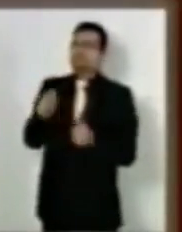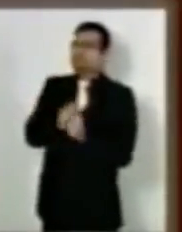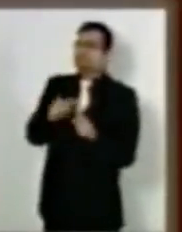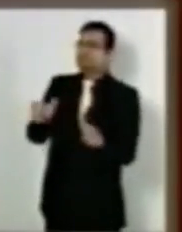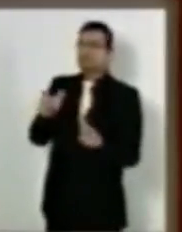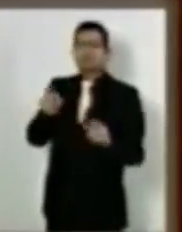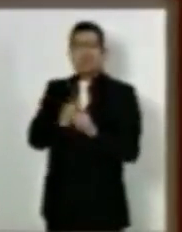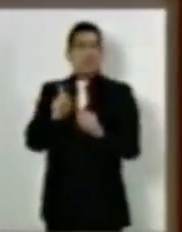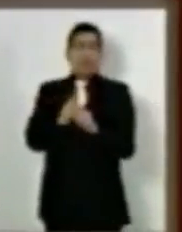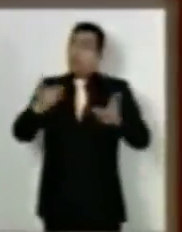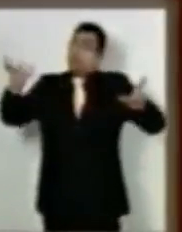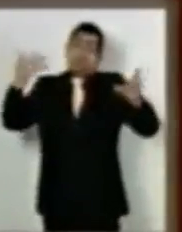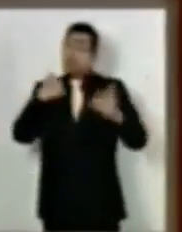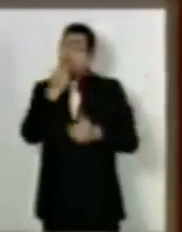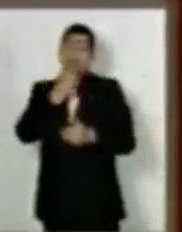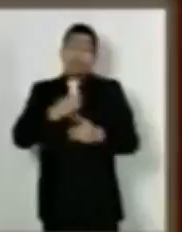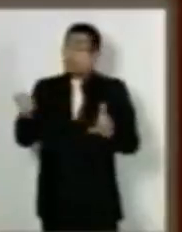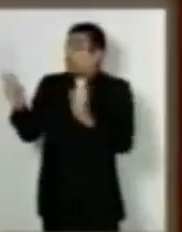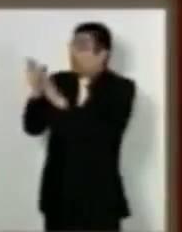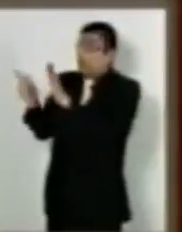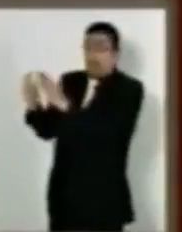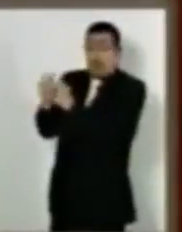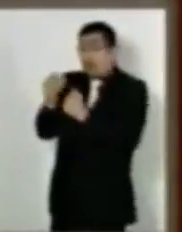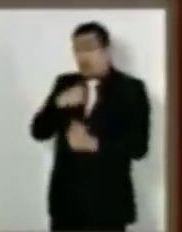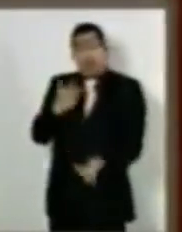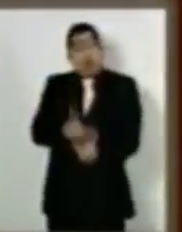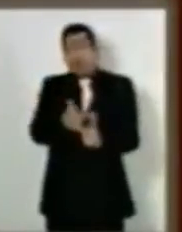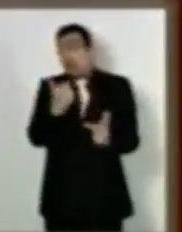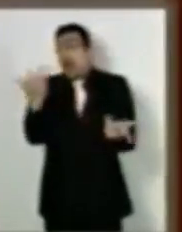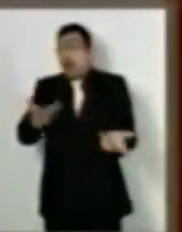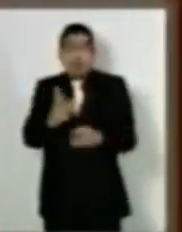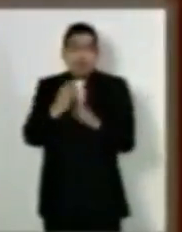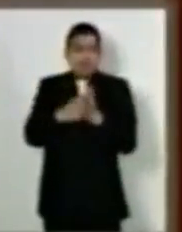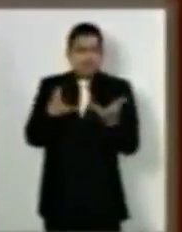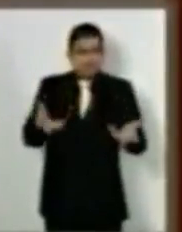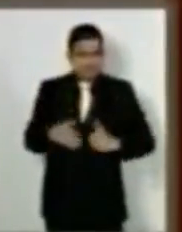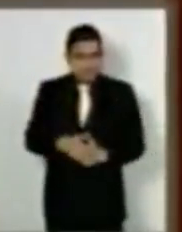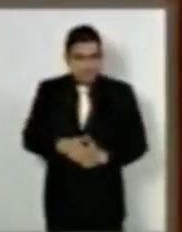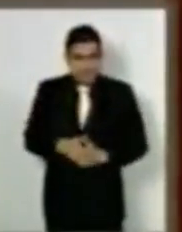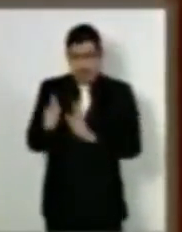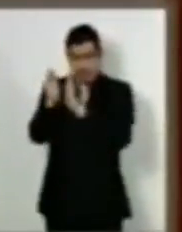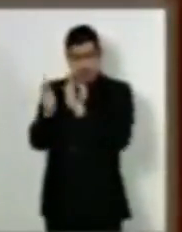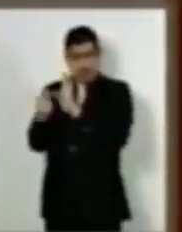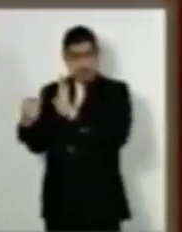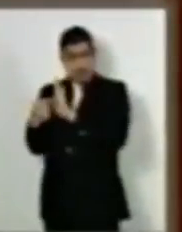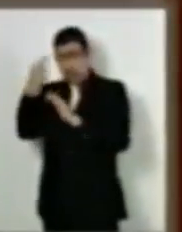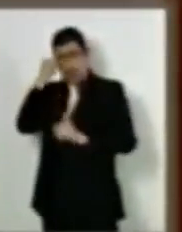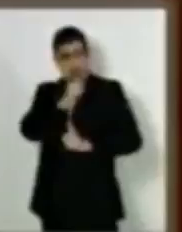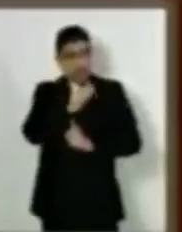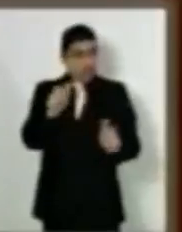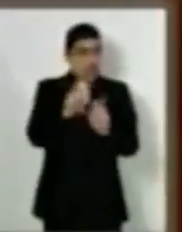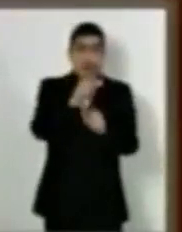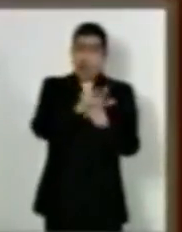y sus actos sean justificados jurídicamente. La ley no contempla límite alguno en el quehacer de las Fuerzas